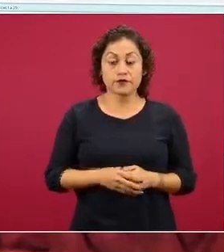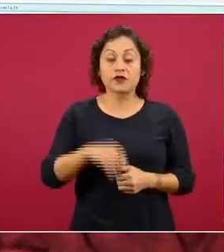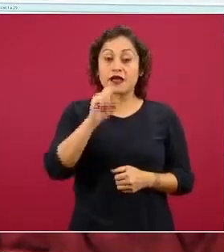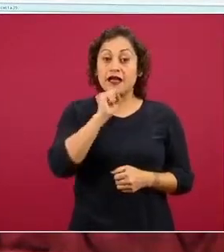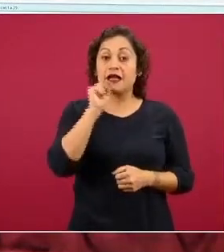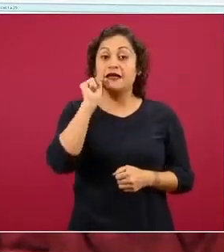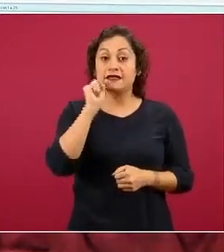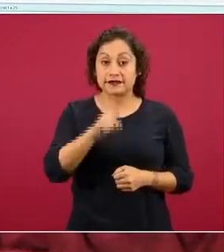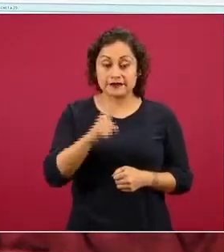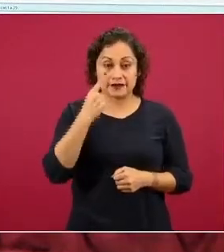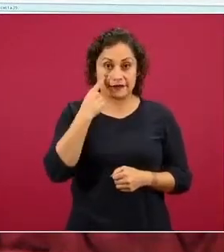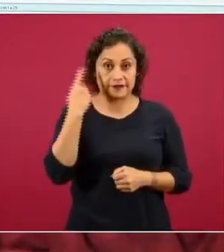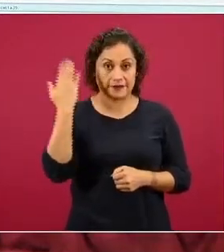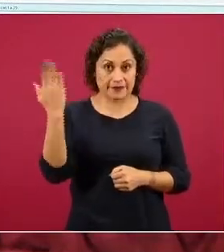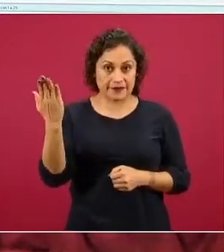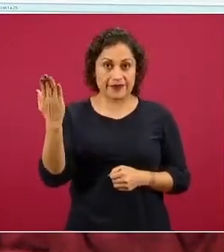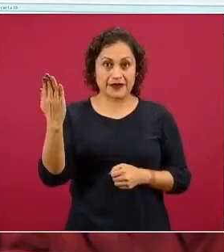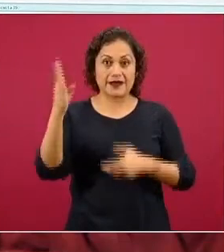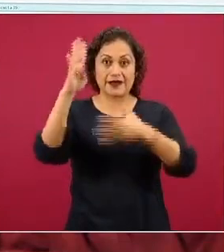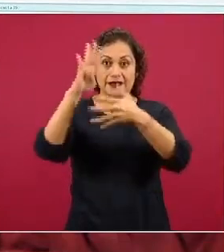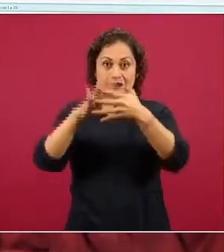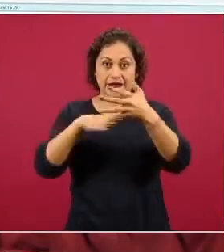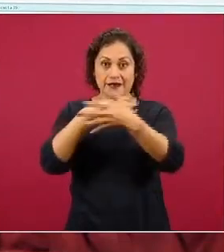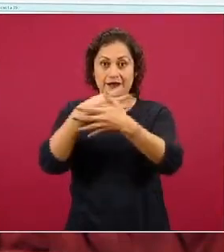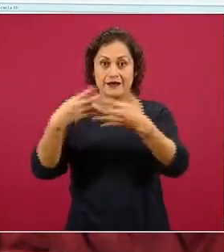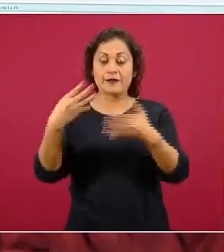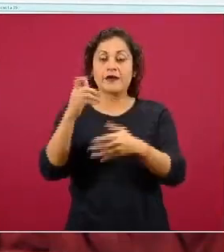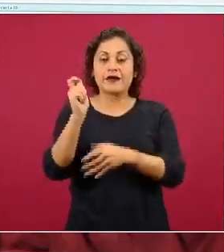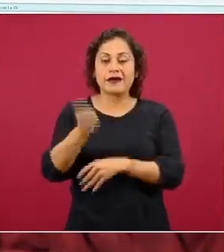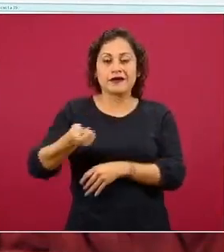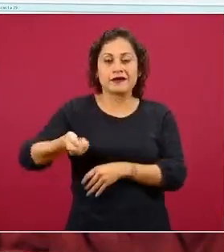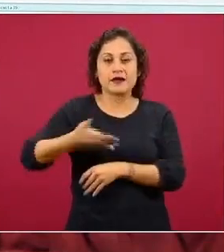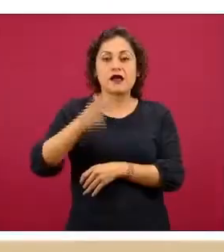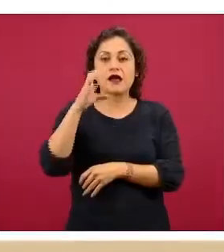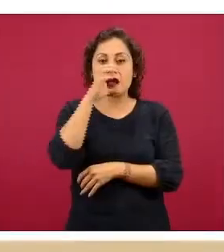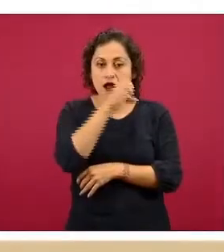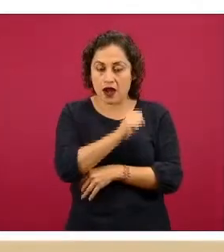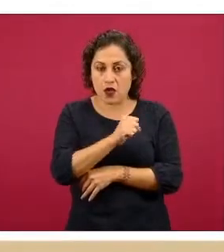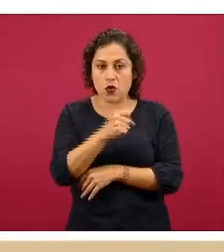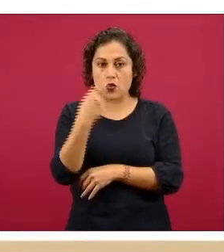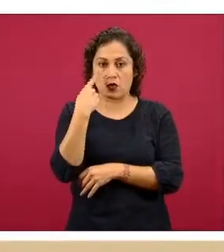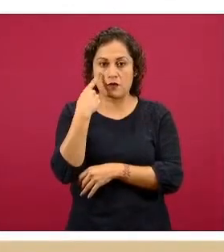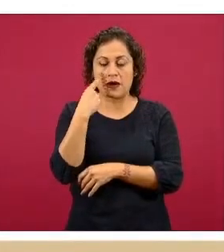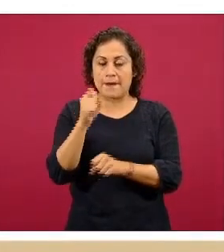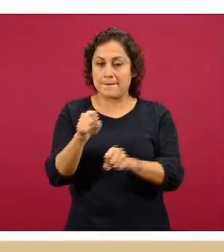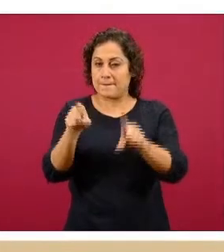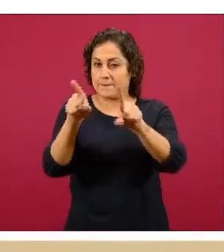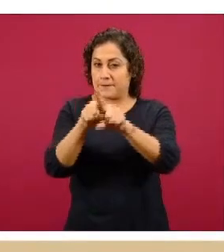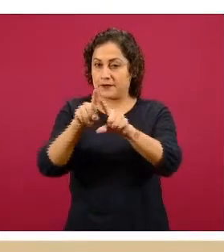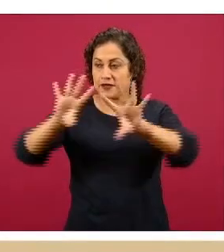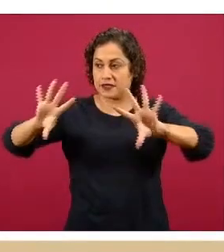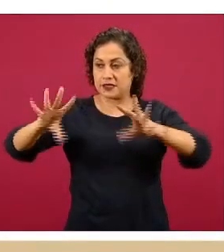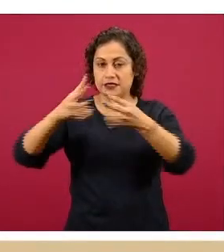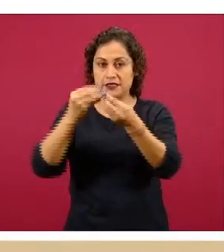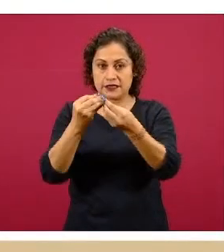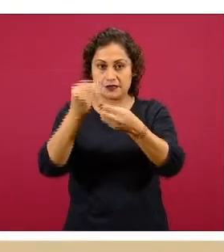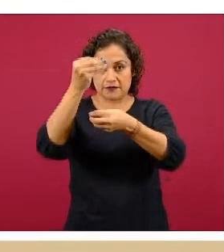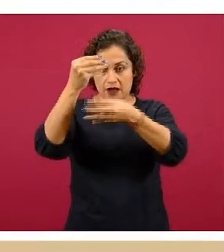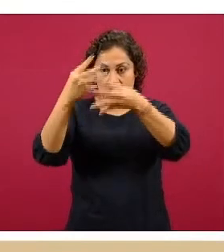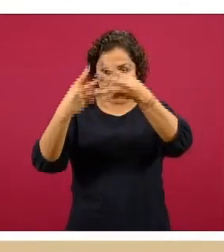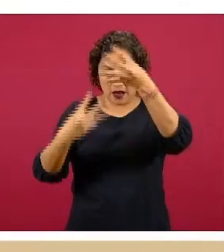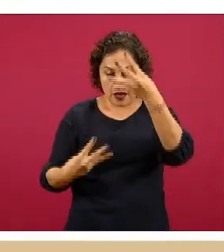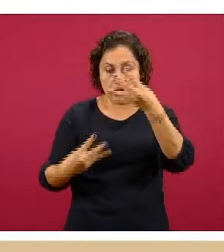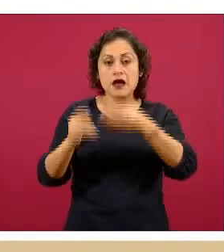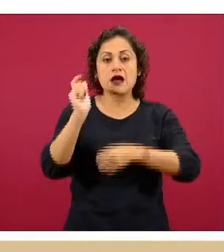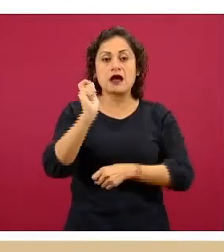también reflejamos este mapa de calor que creo que es importante para que de manera en una misma imagen puedan ver pues, todas las semanas, desde